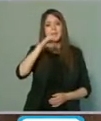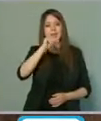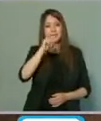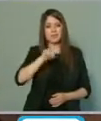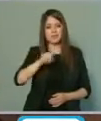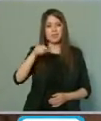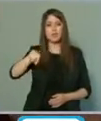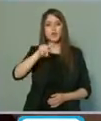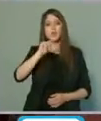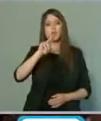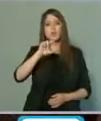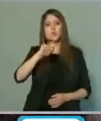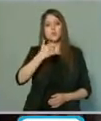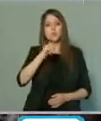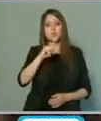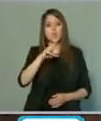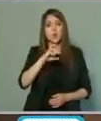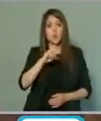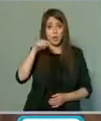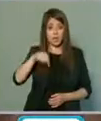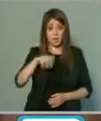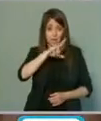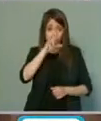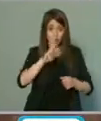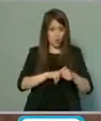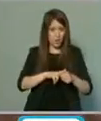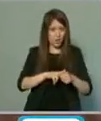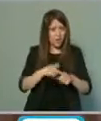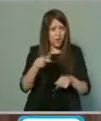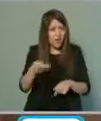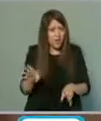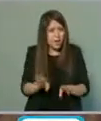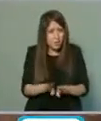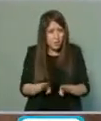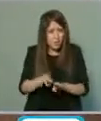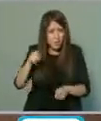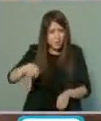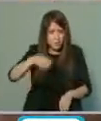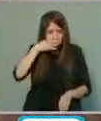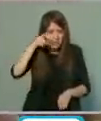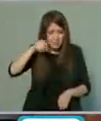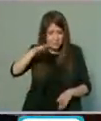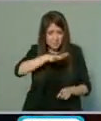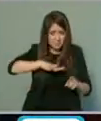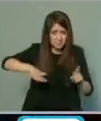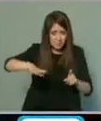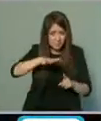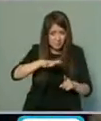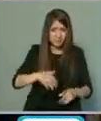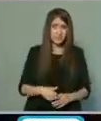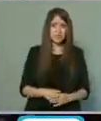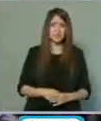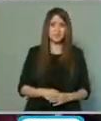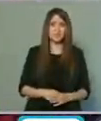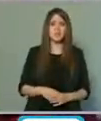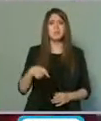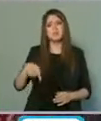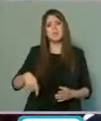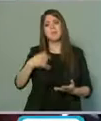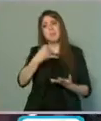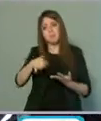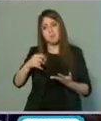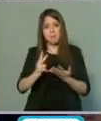el natural. O sea que hasta el maíz es de Tulyehualco. Por acá se siembra, bueno,